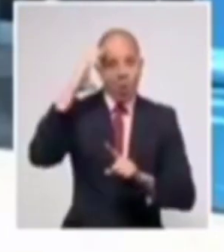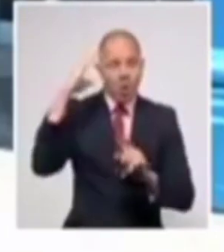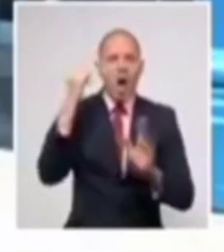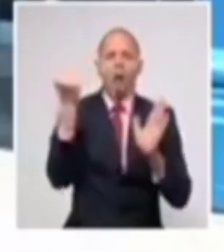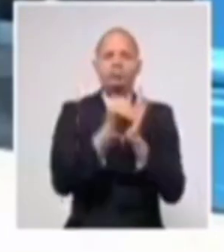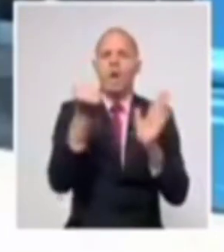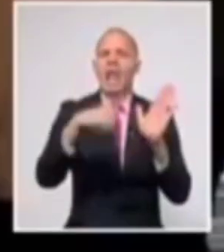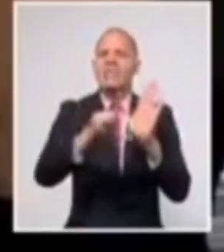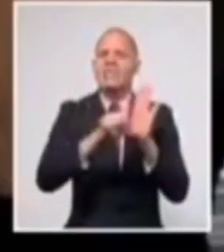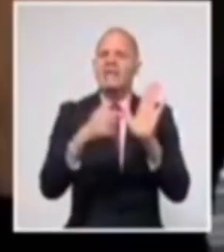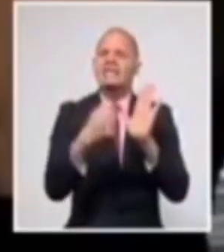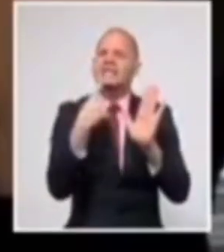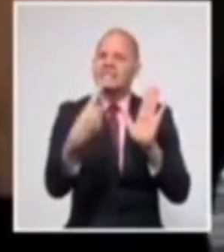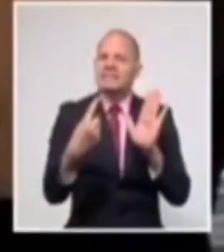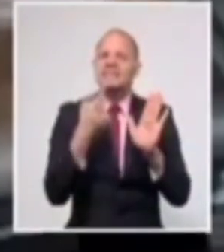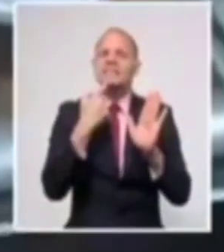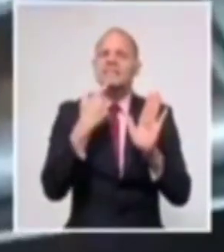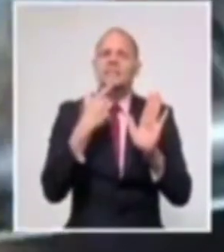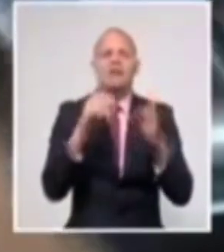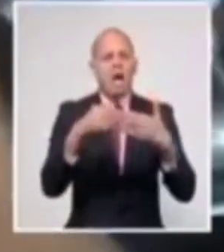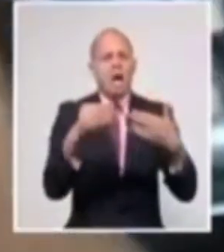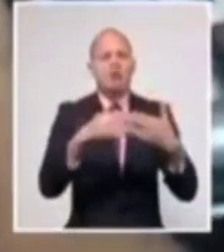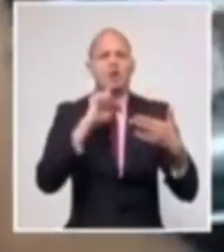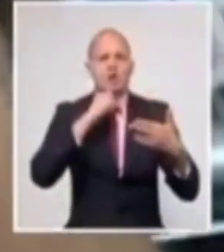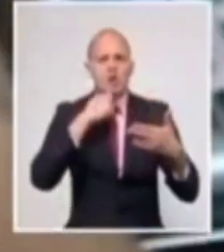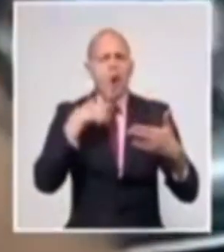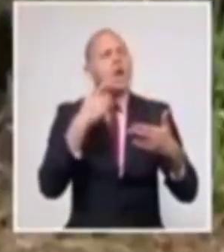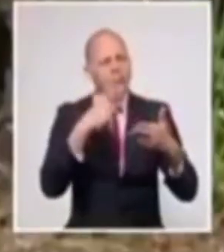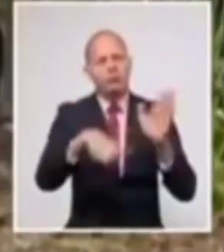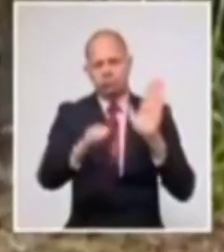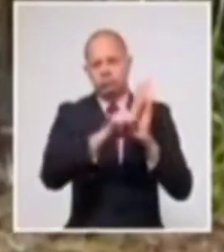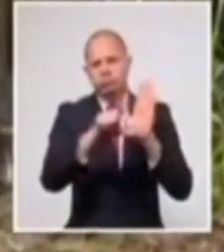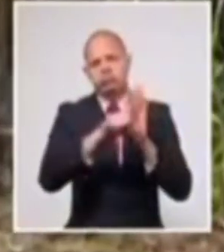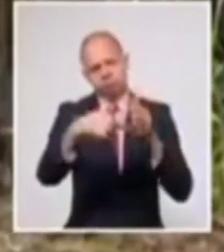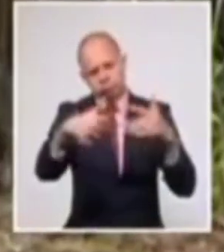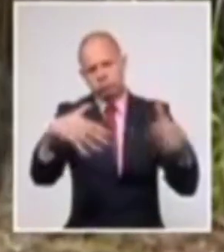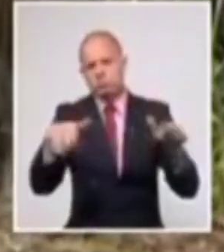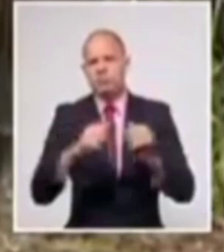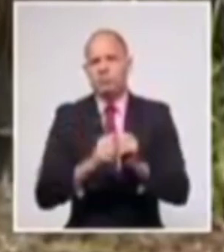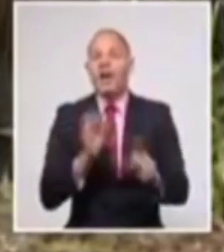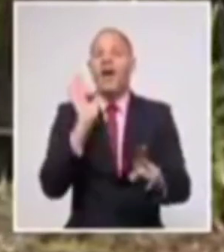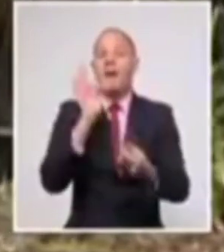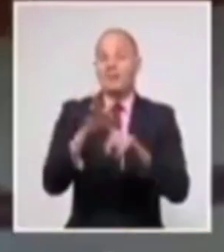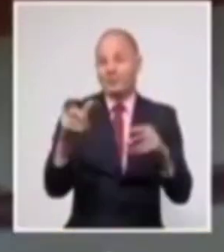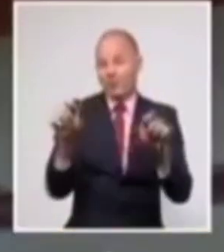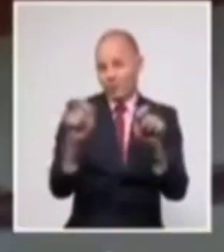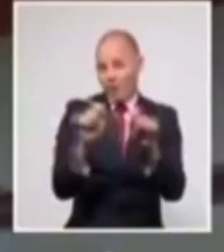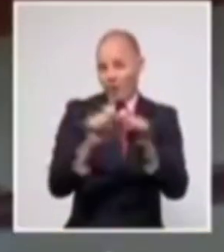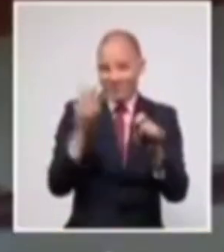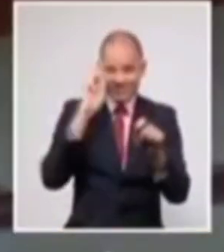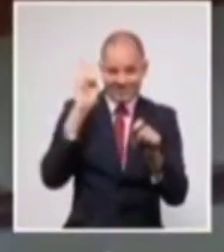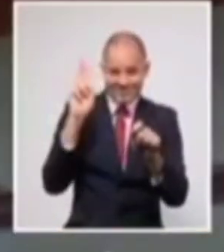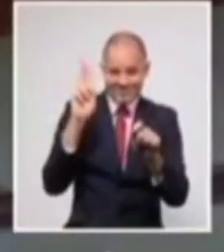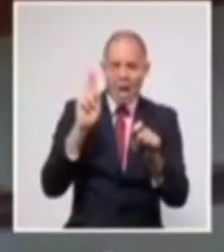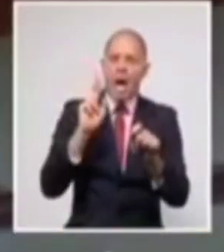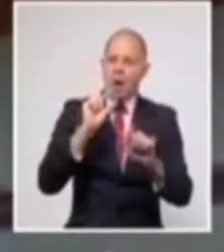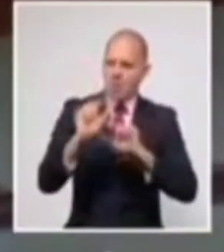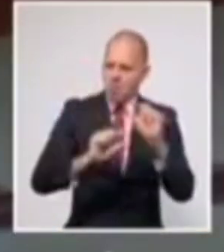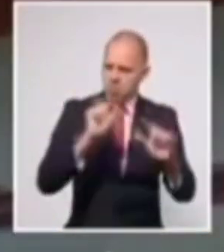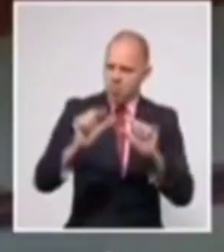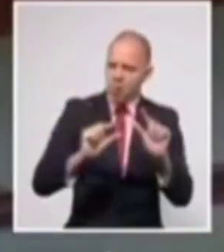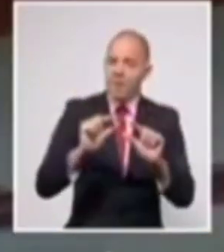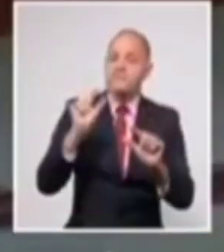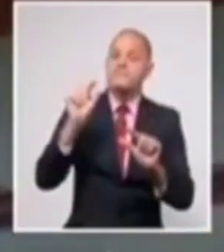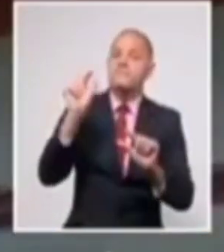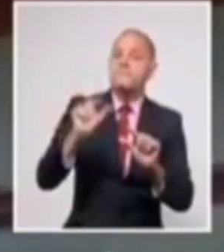para los cubanos la apertura de tiendas recaudadoras de divisas el incremento de las exportaciones de servicios la apertura gradual